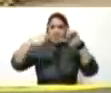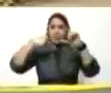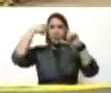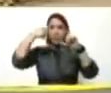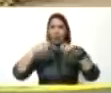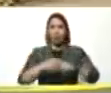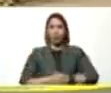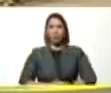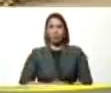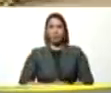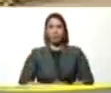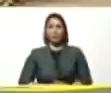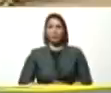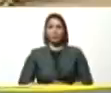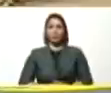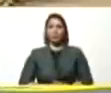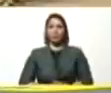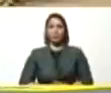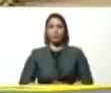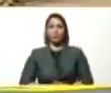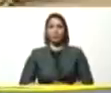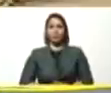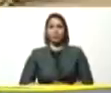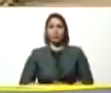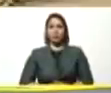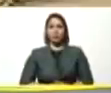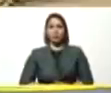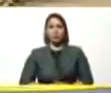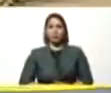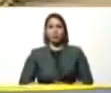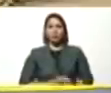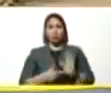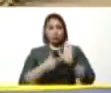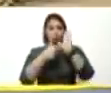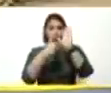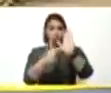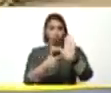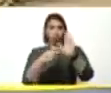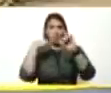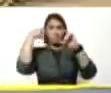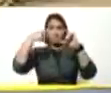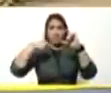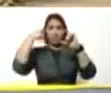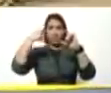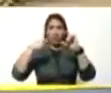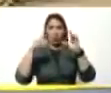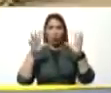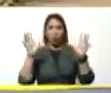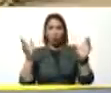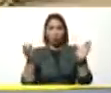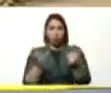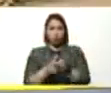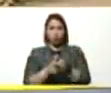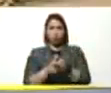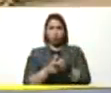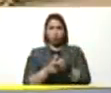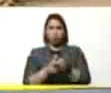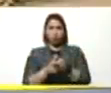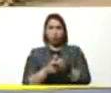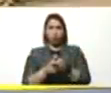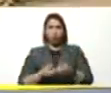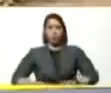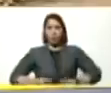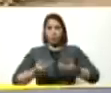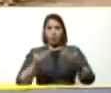atardecer hermosísimo de Villa de Cura. Presentarles un video de resumen. Atención, voy a regalar